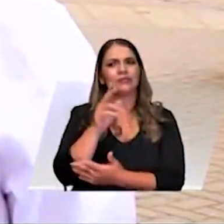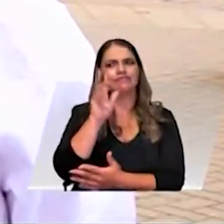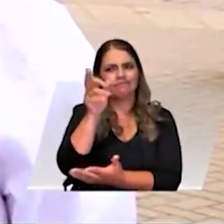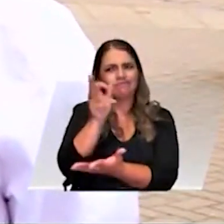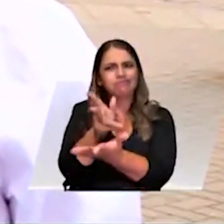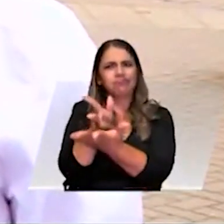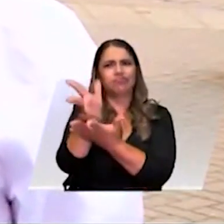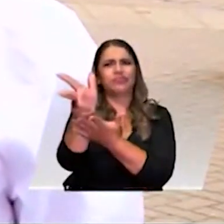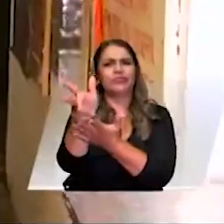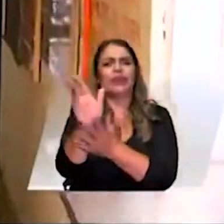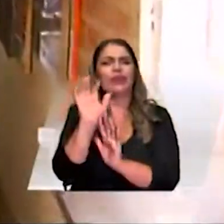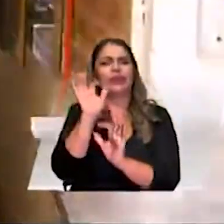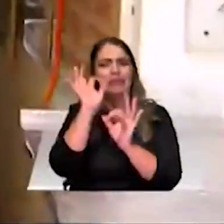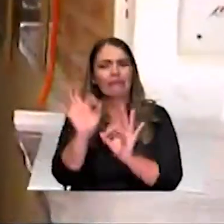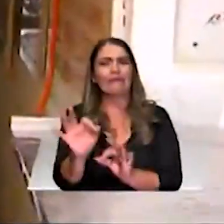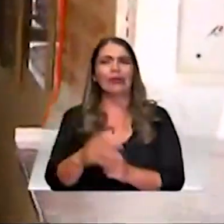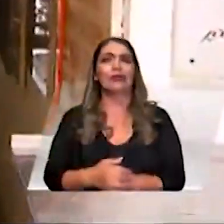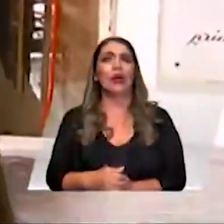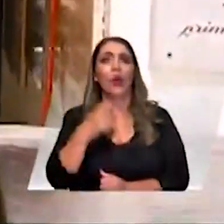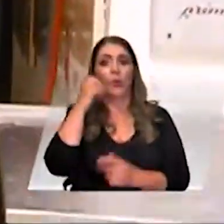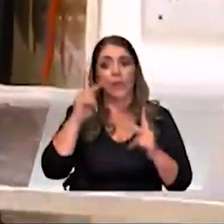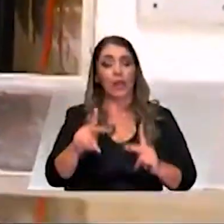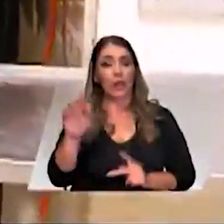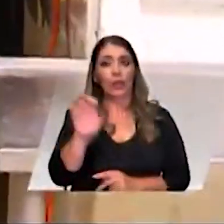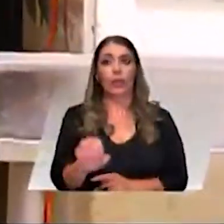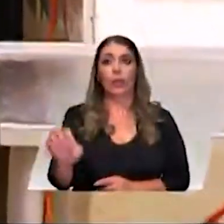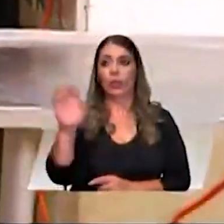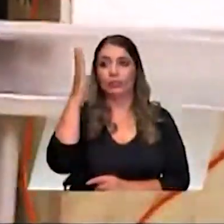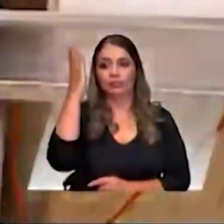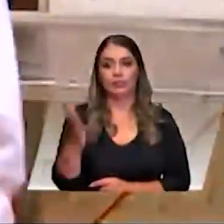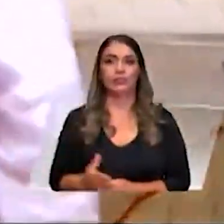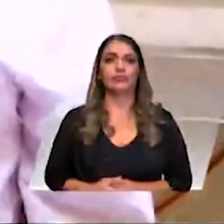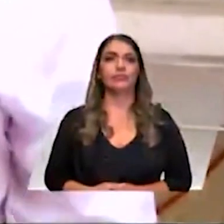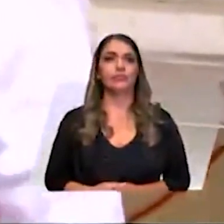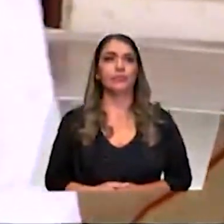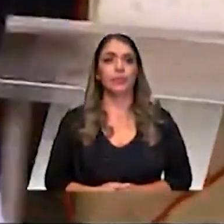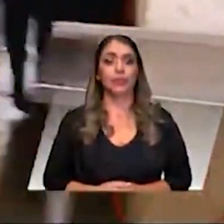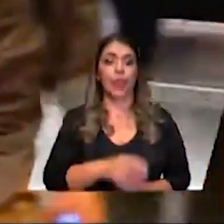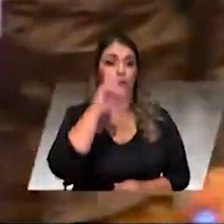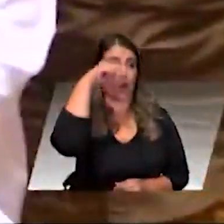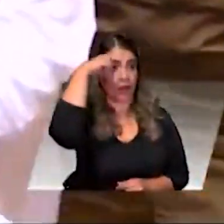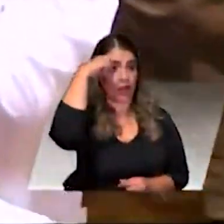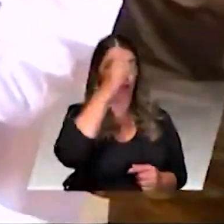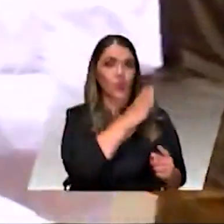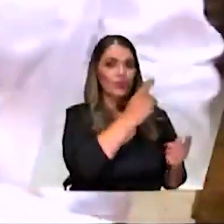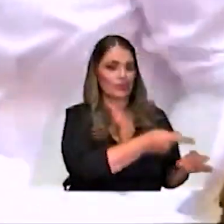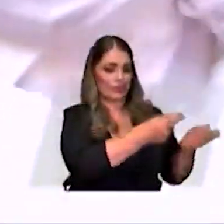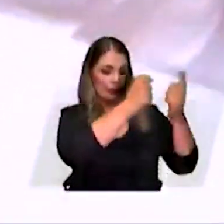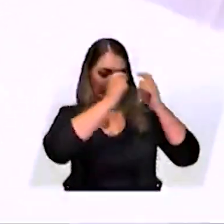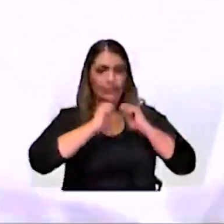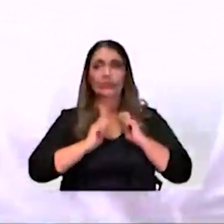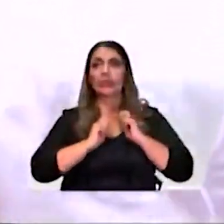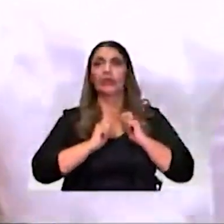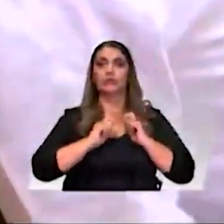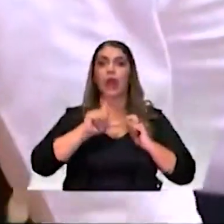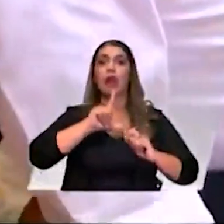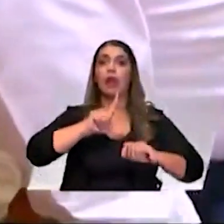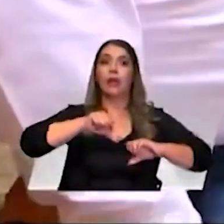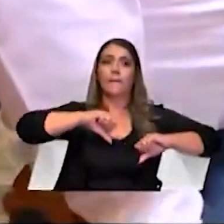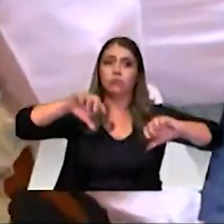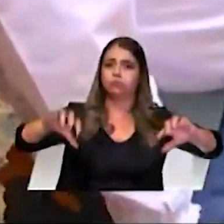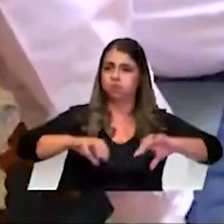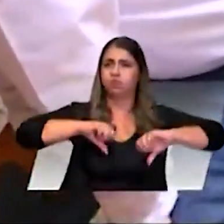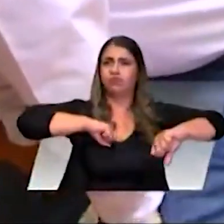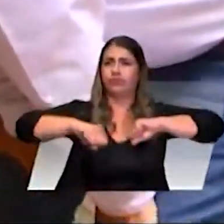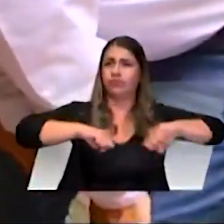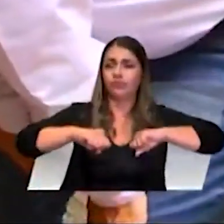equipo, un excelente ser humano. Resaltan el liderazgo de quien asumió el encargo desde el 5 de junio pasado para cumplir con el